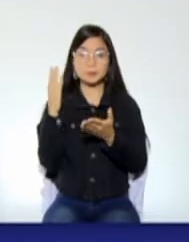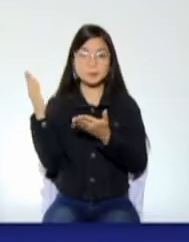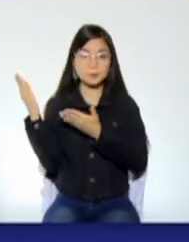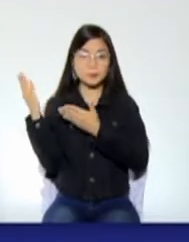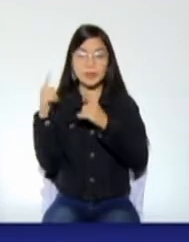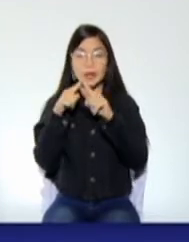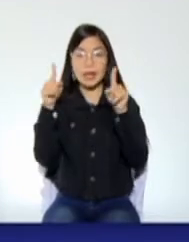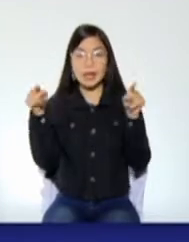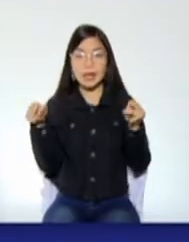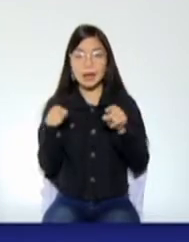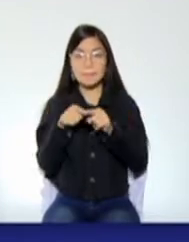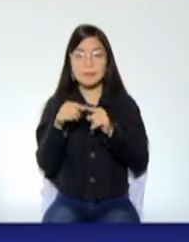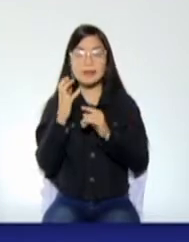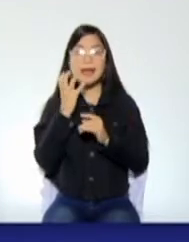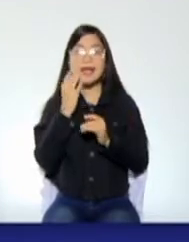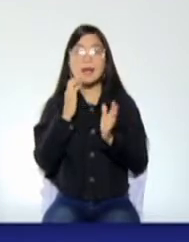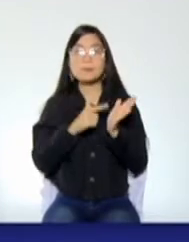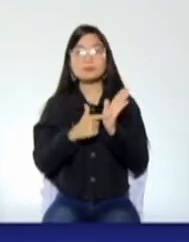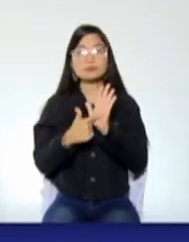para la solución.